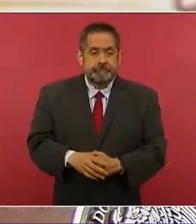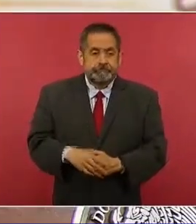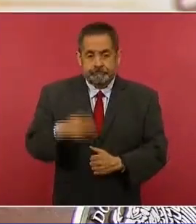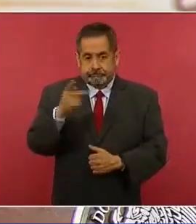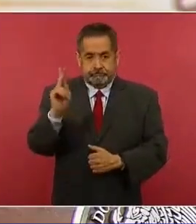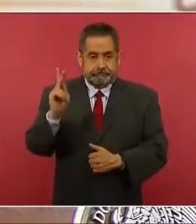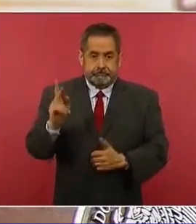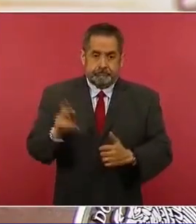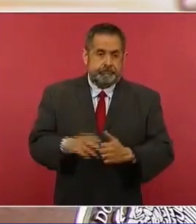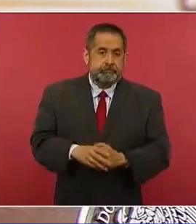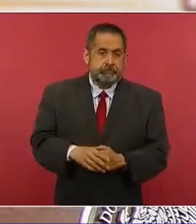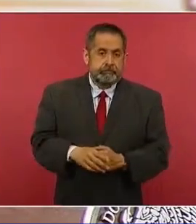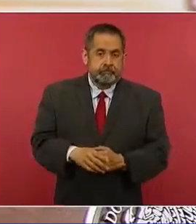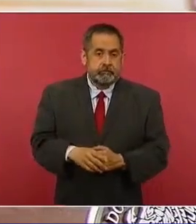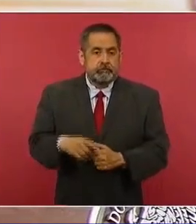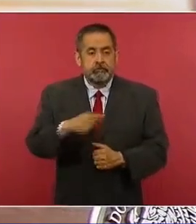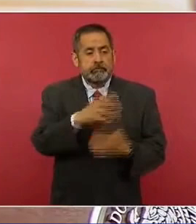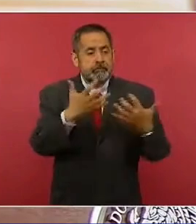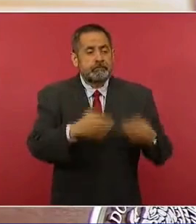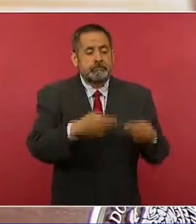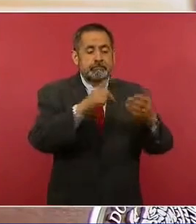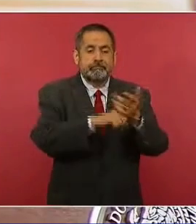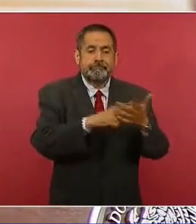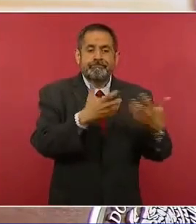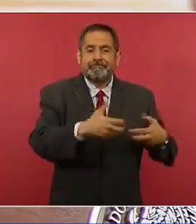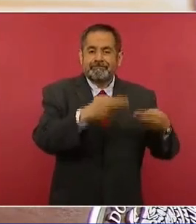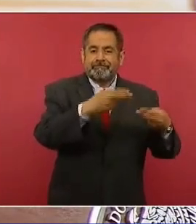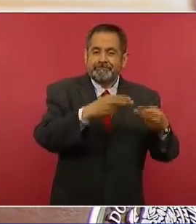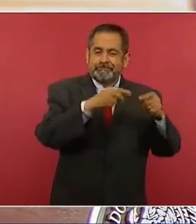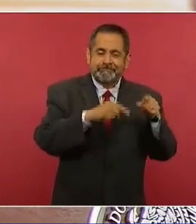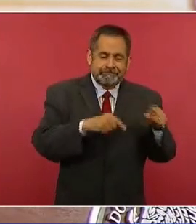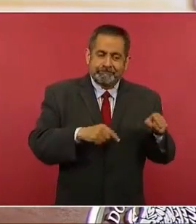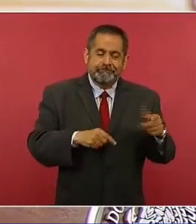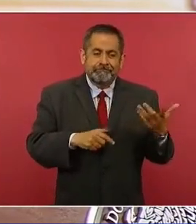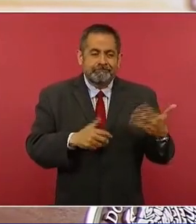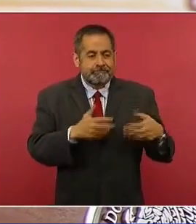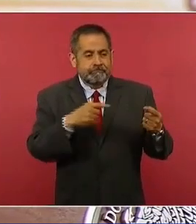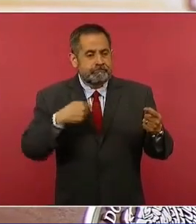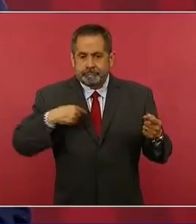pero él es empleado de una empresa.